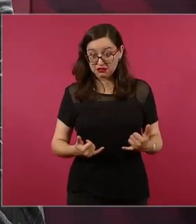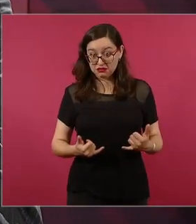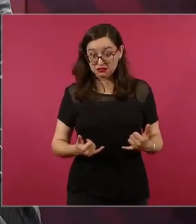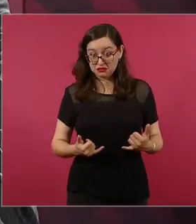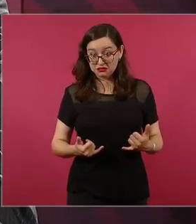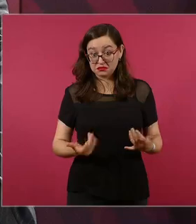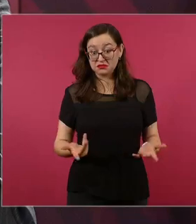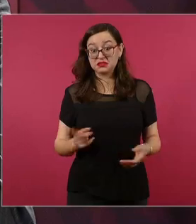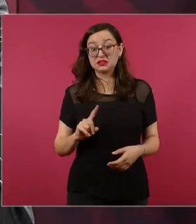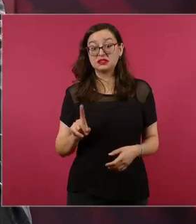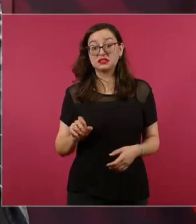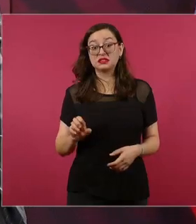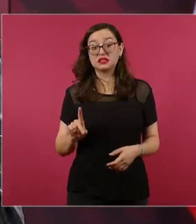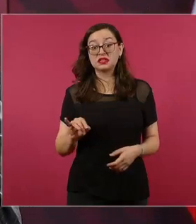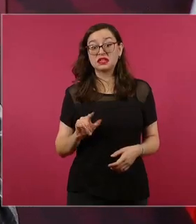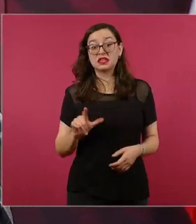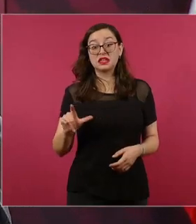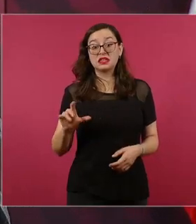que hasta los